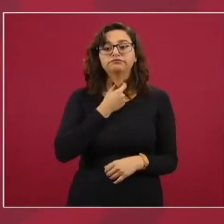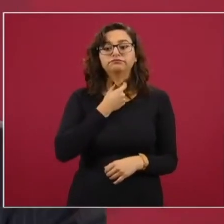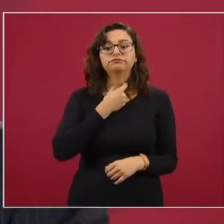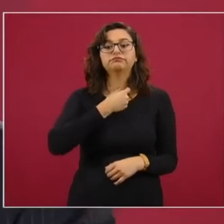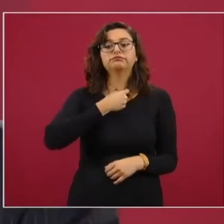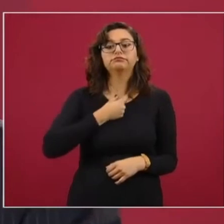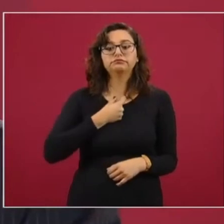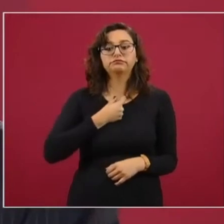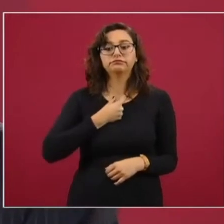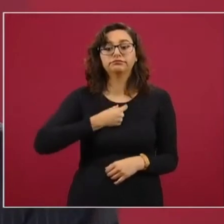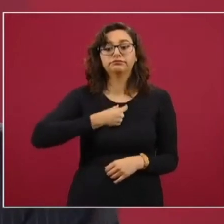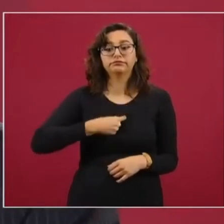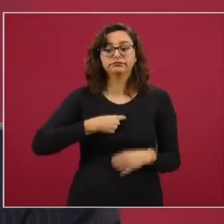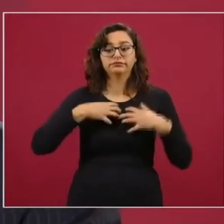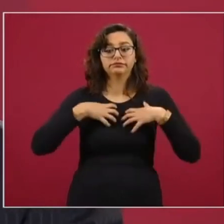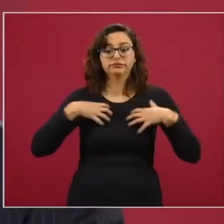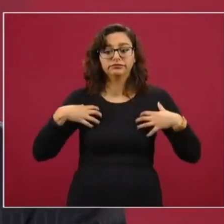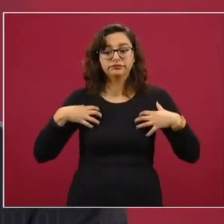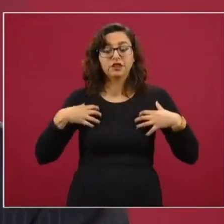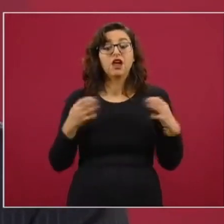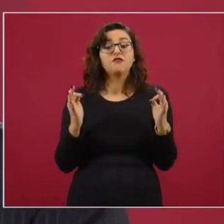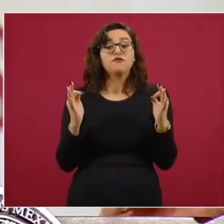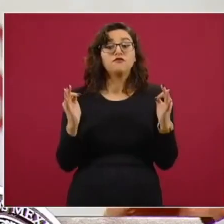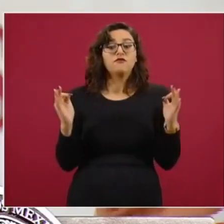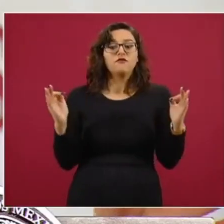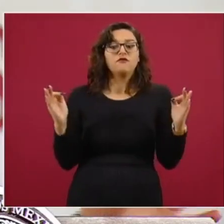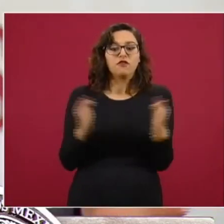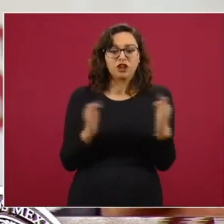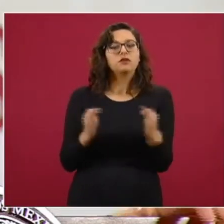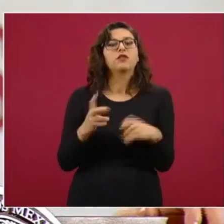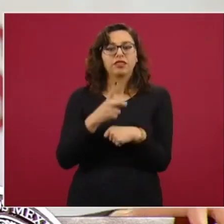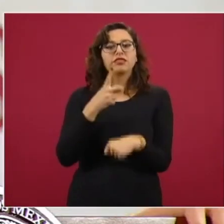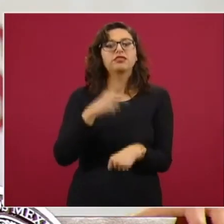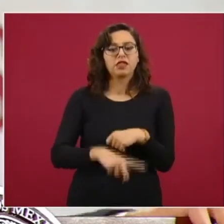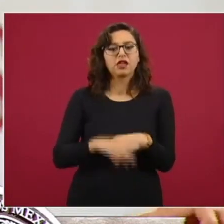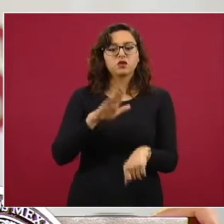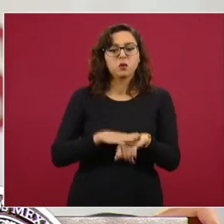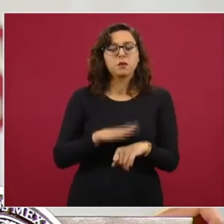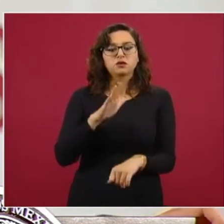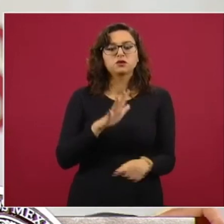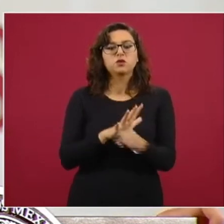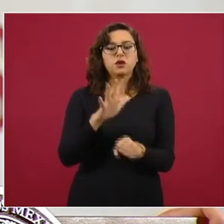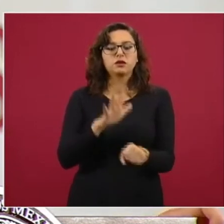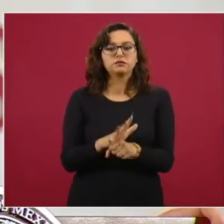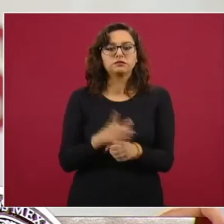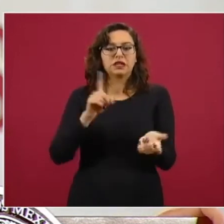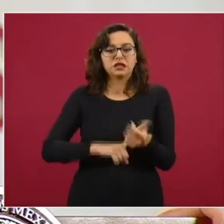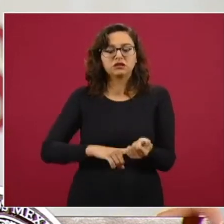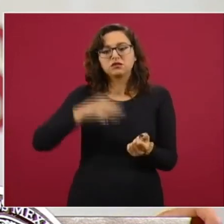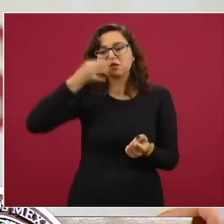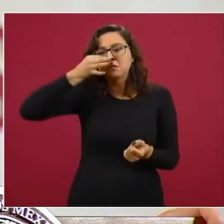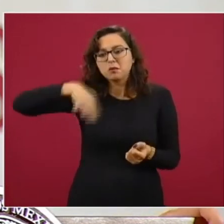estos mecanismos que se afectan con el frío. La primera es una sustancia mucosa, hay moco,